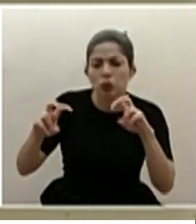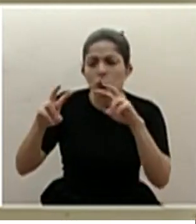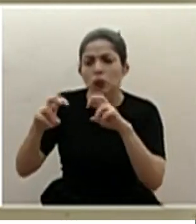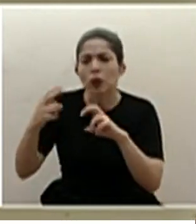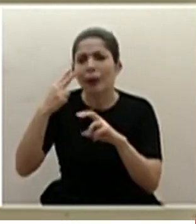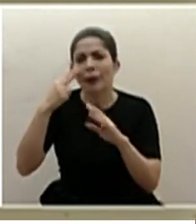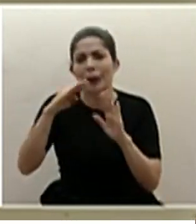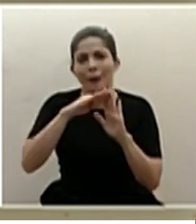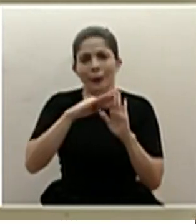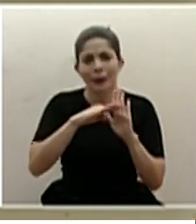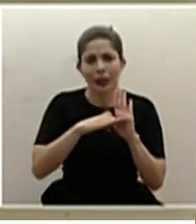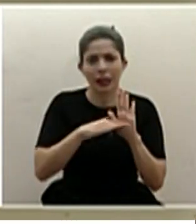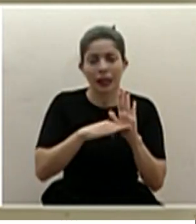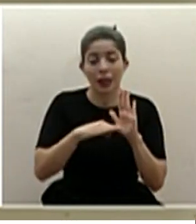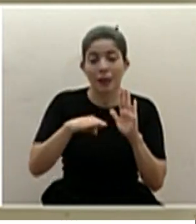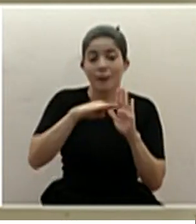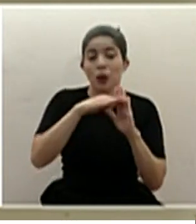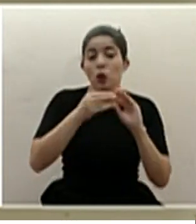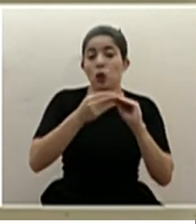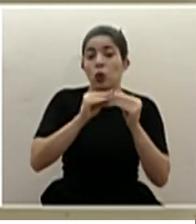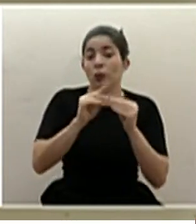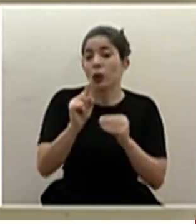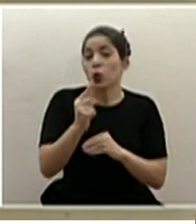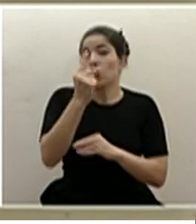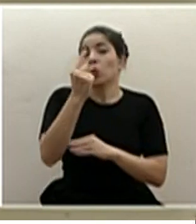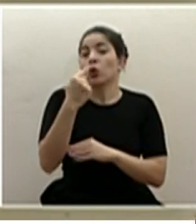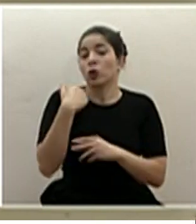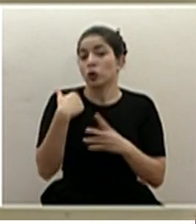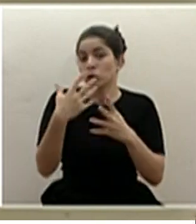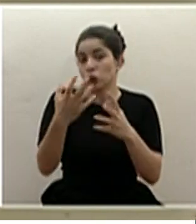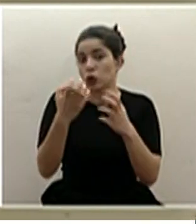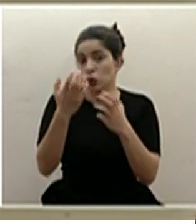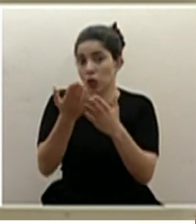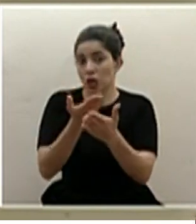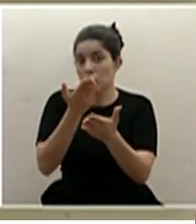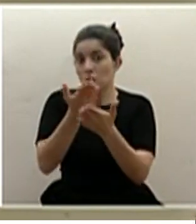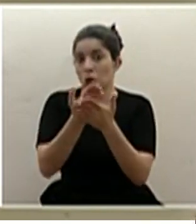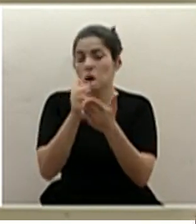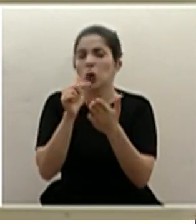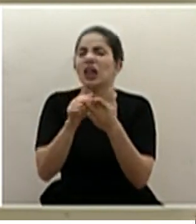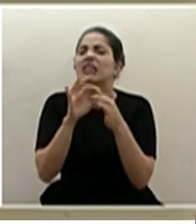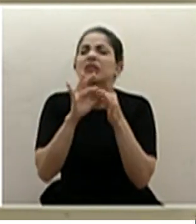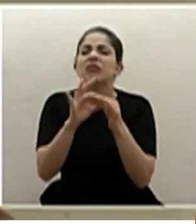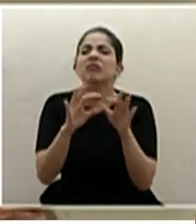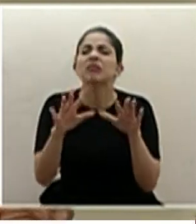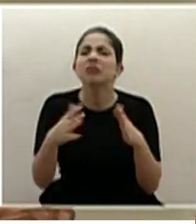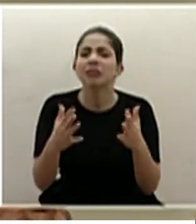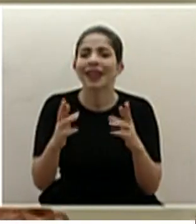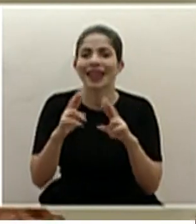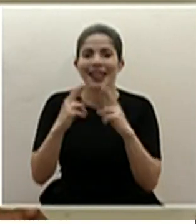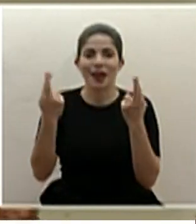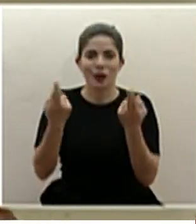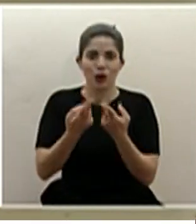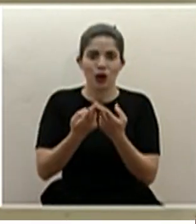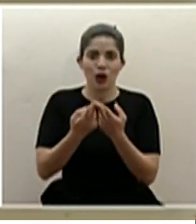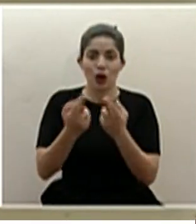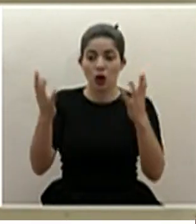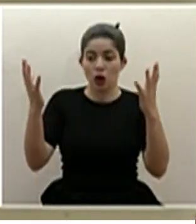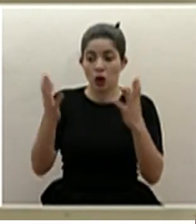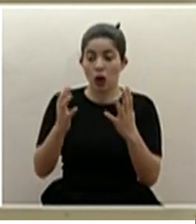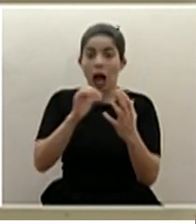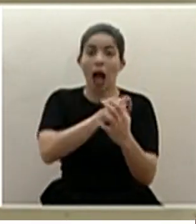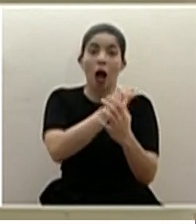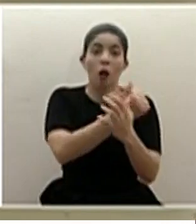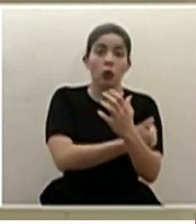estas medidas. Y la medida número 1 que quisiera plantear tiene que ver con esa reunión en donde participan